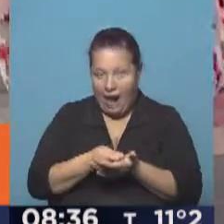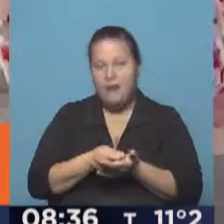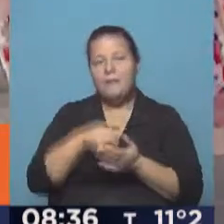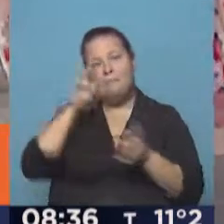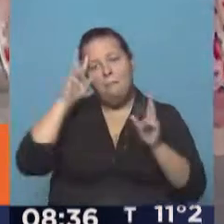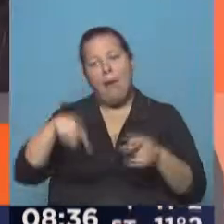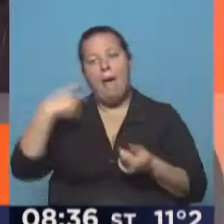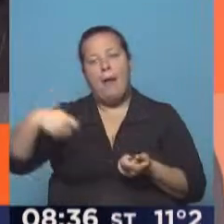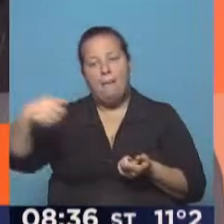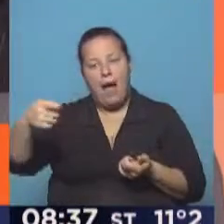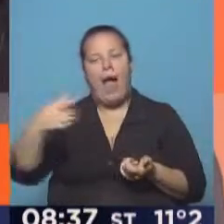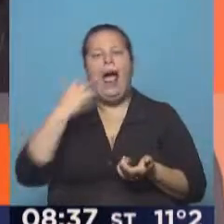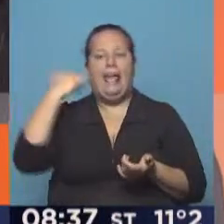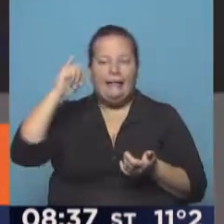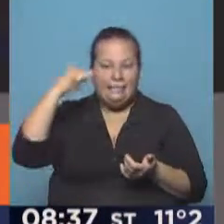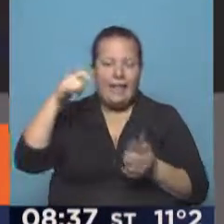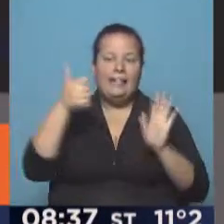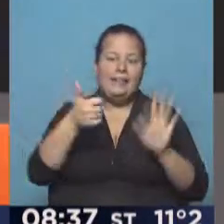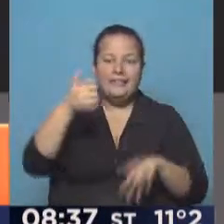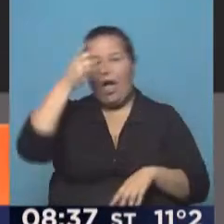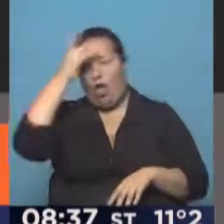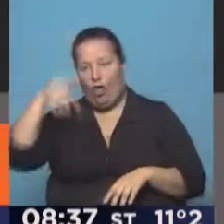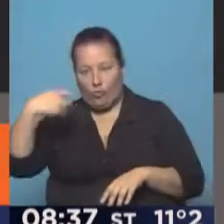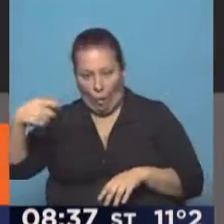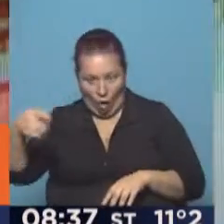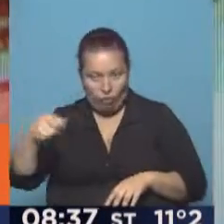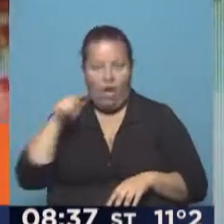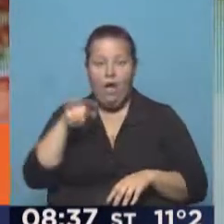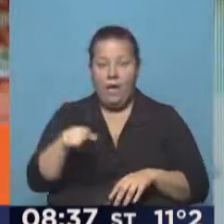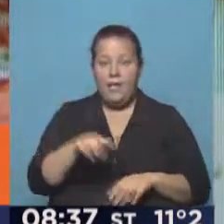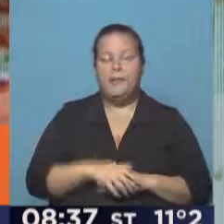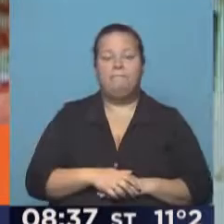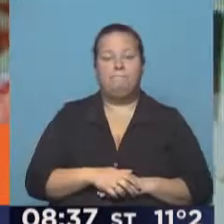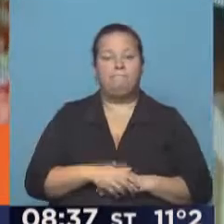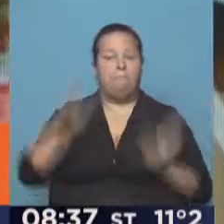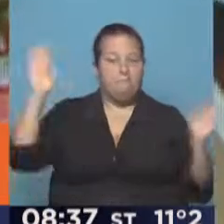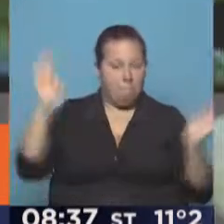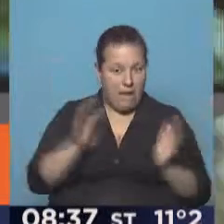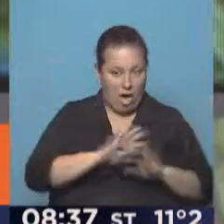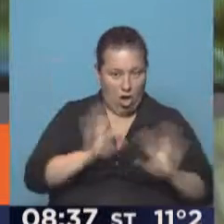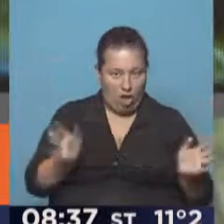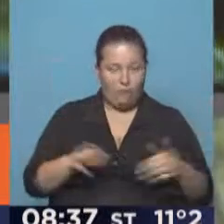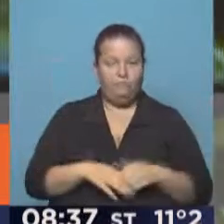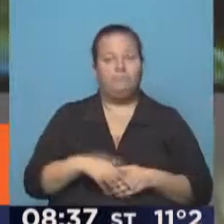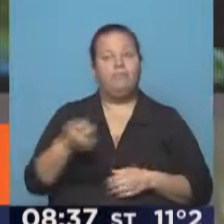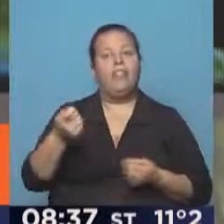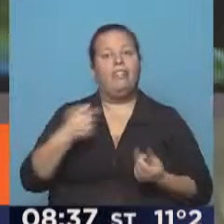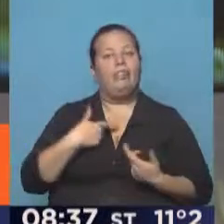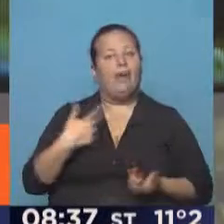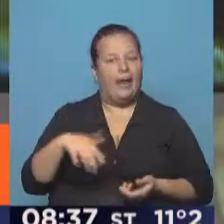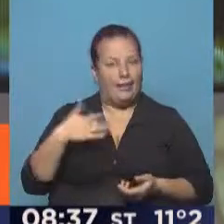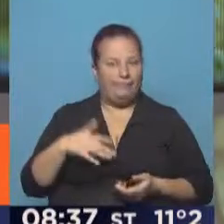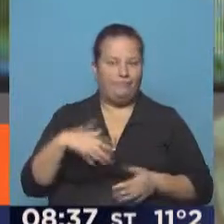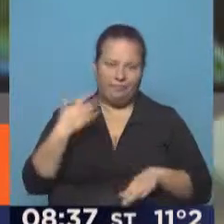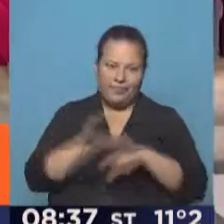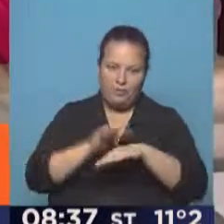en un plan de pagos y pagábamos con intereses en 6 y 12 cuotas. Eso se ha reducido y eso nos produjo una